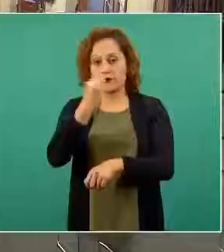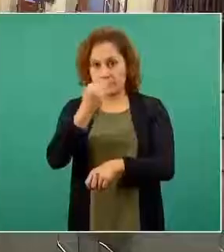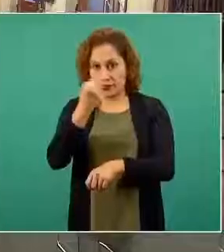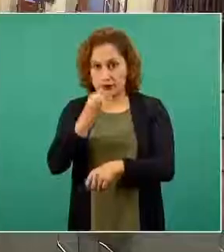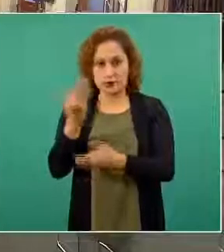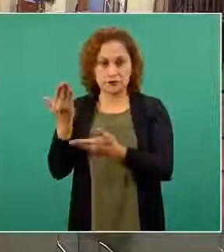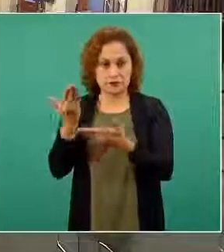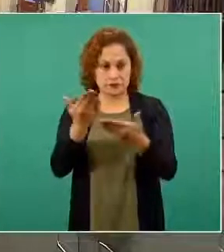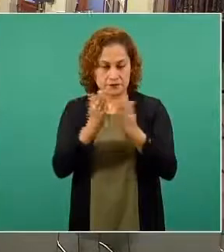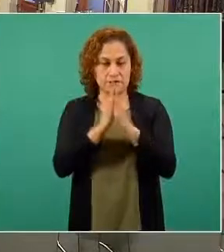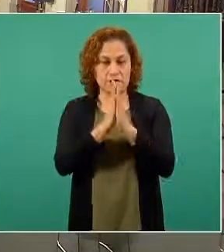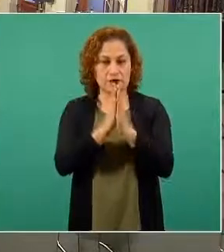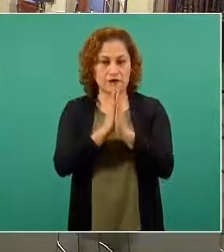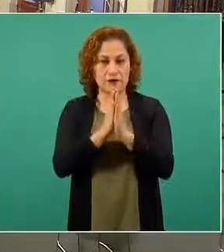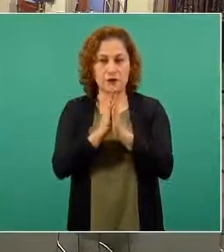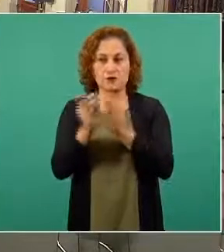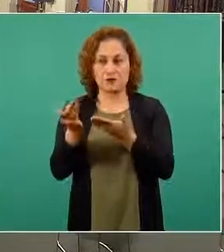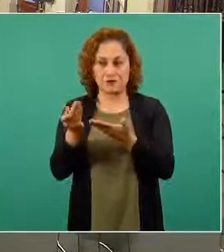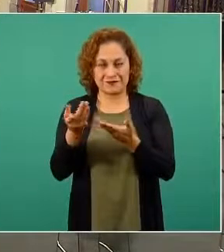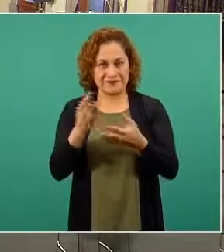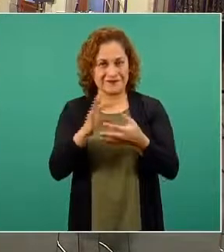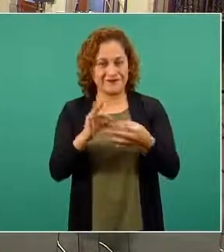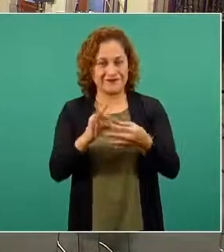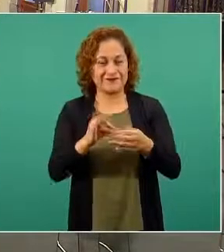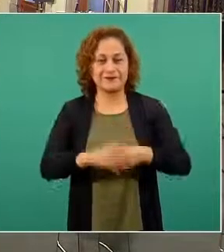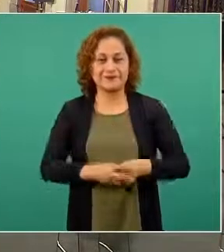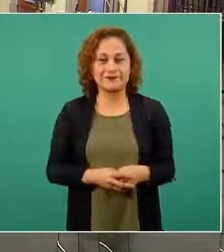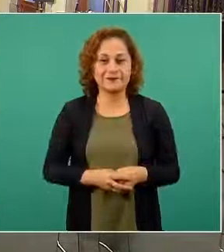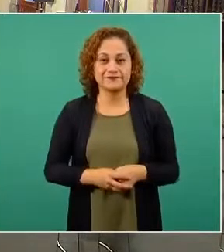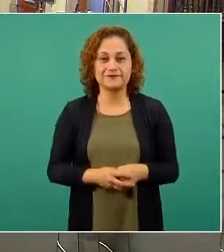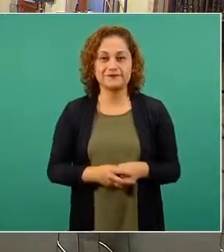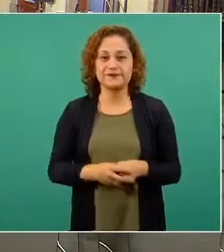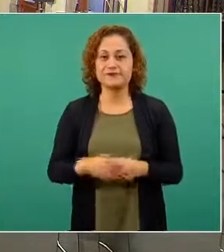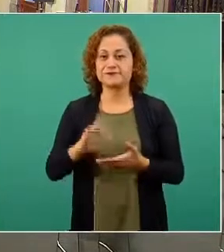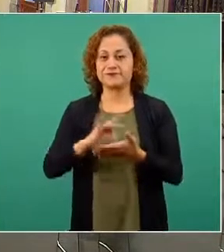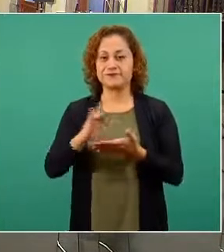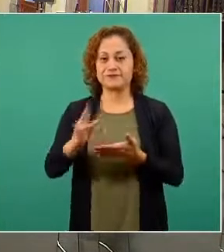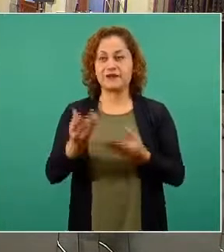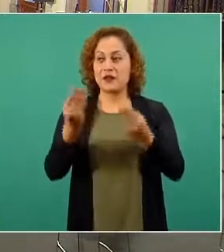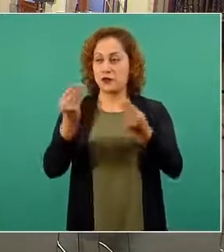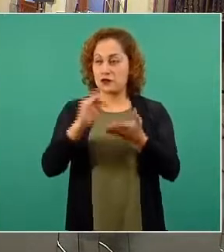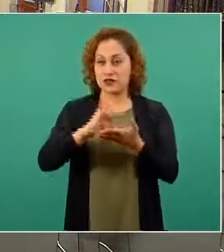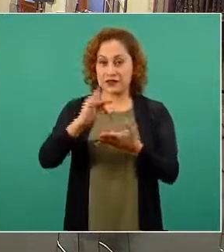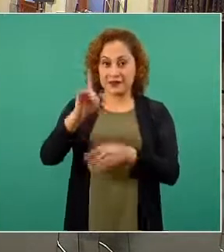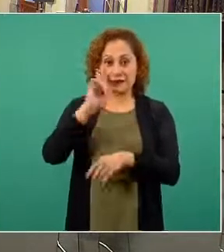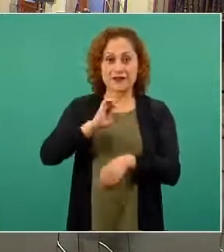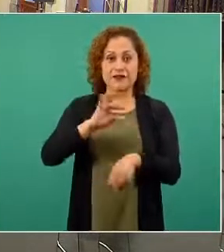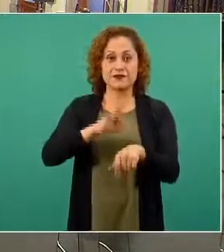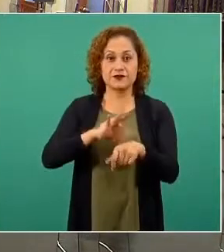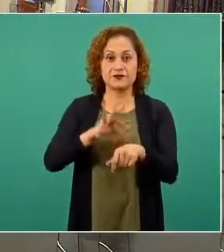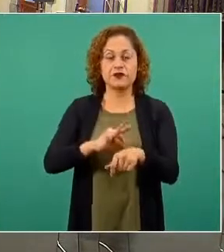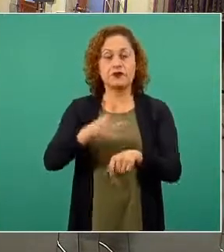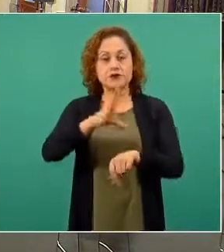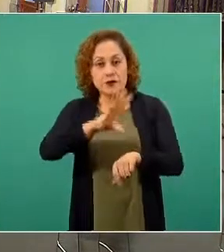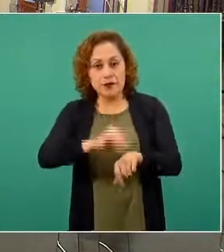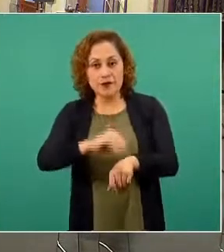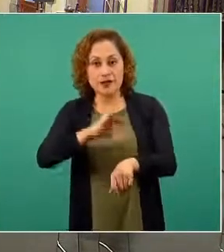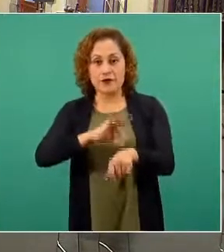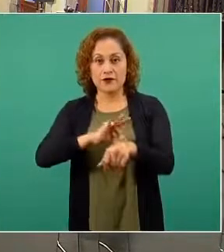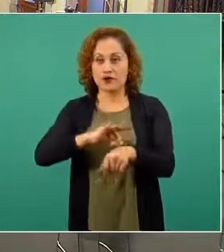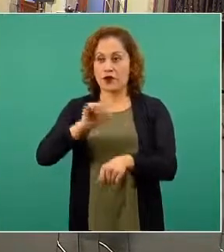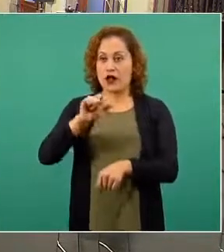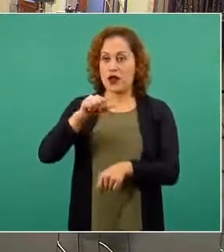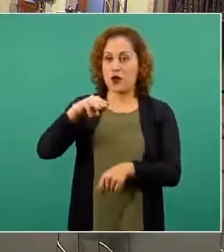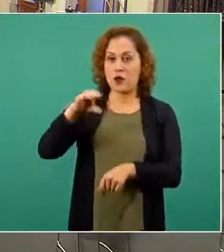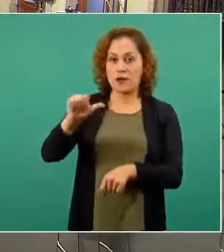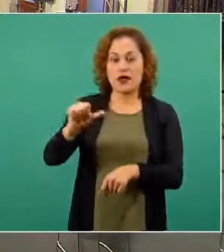la presentación que nos preparó para el día de hoy. Doctor, muchas gracias. Doctora Lagarza, doctor Toledo, doctora Lomía, muchas gracias,